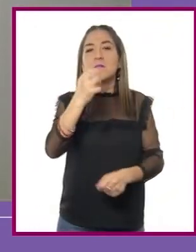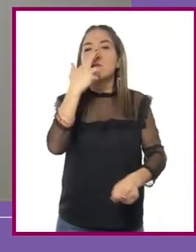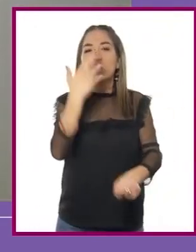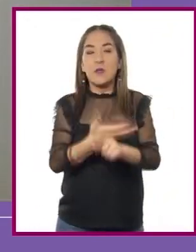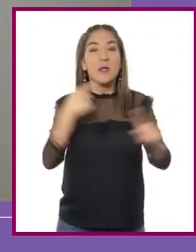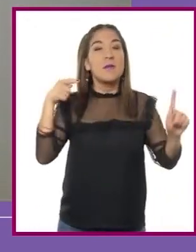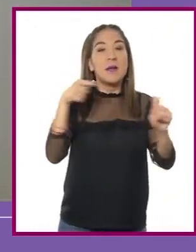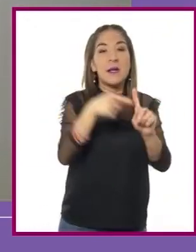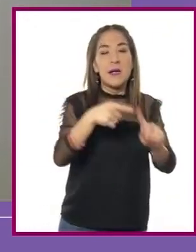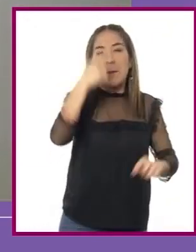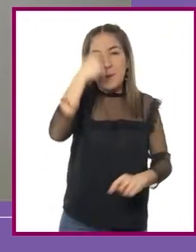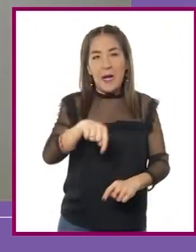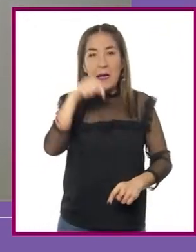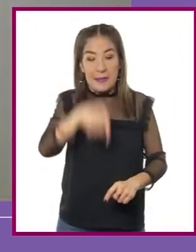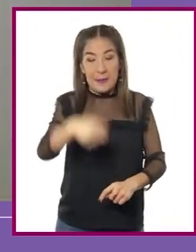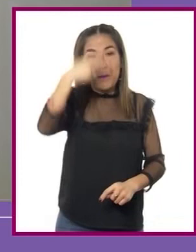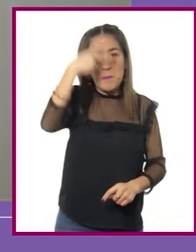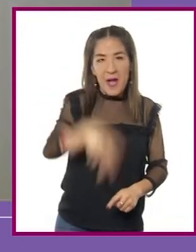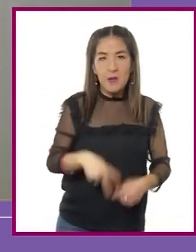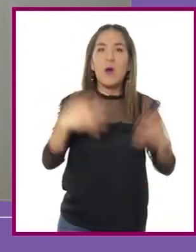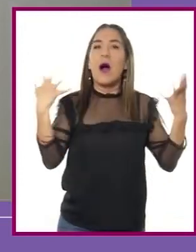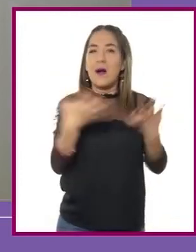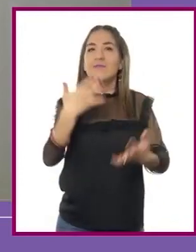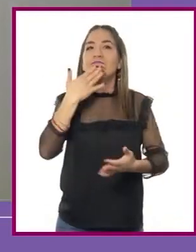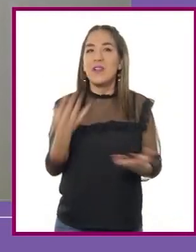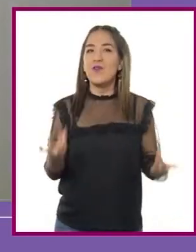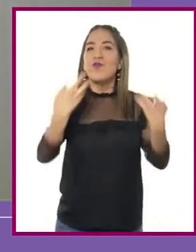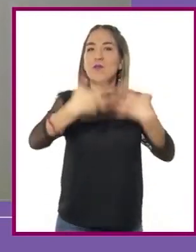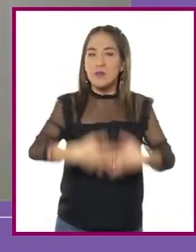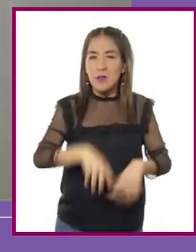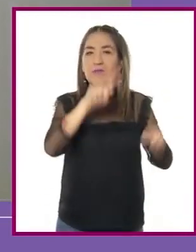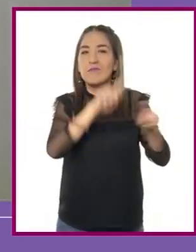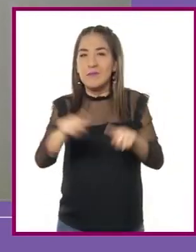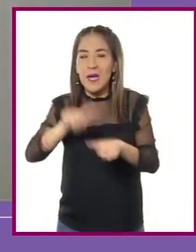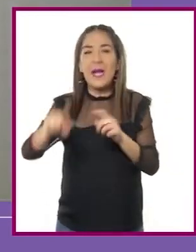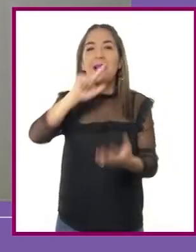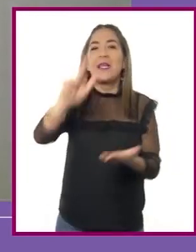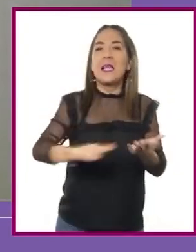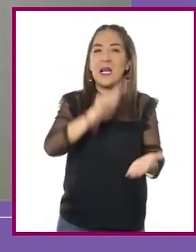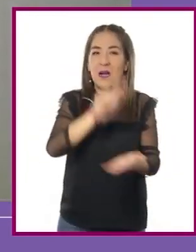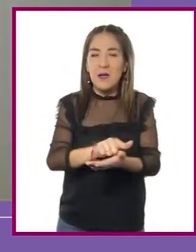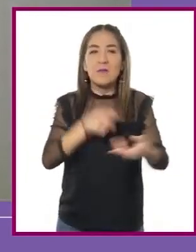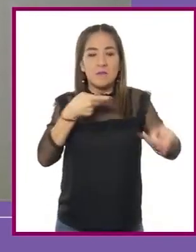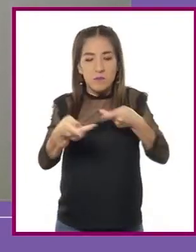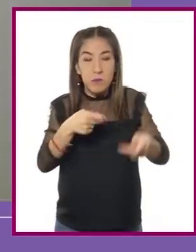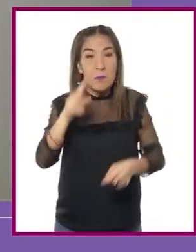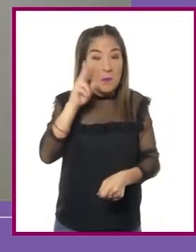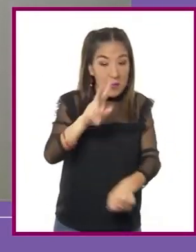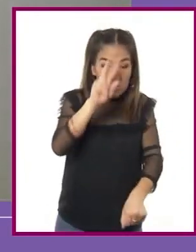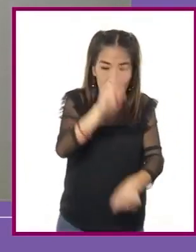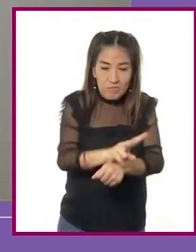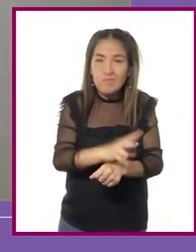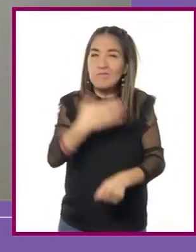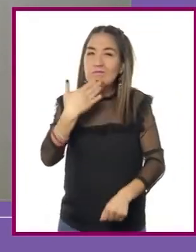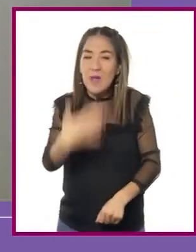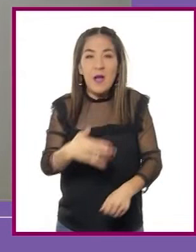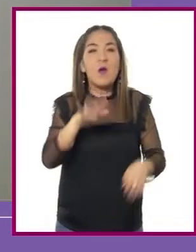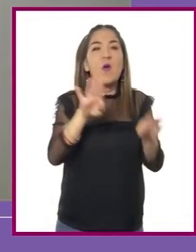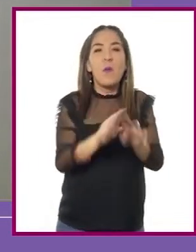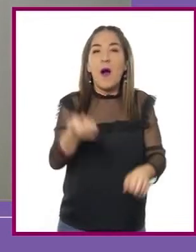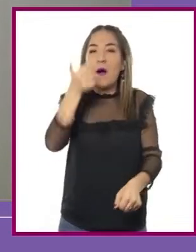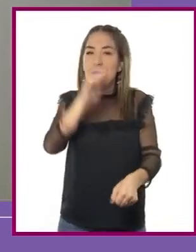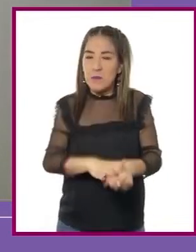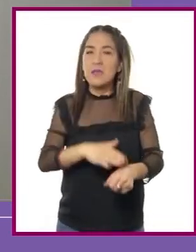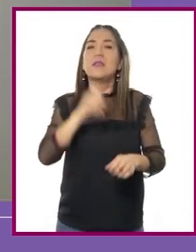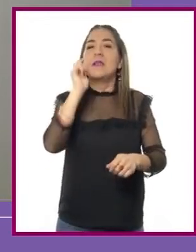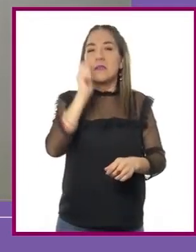orientadas a hacer que México funcione, elaboran leyes, vigilen que se apliquen de manera imparcial, se administre